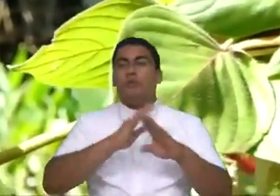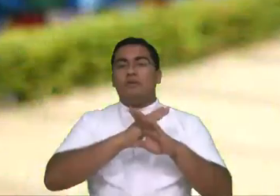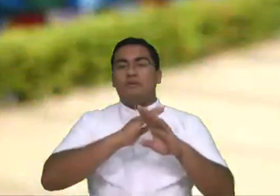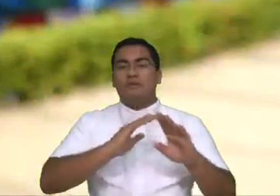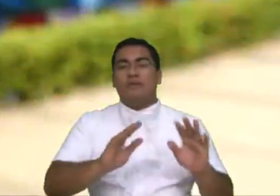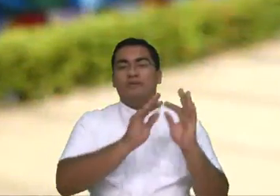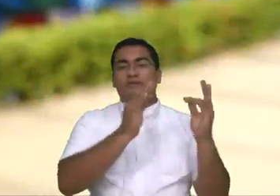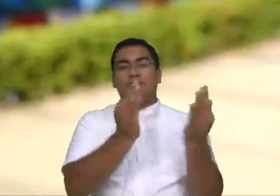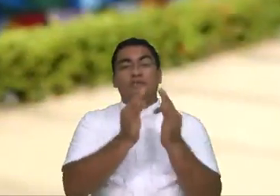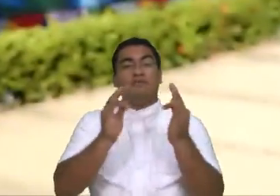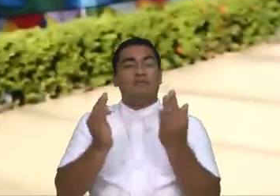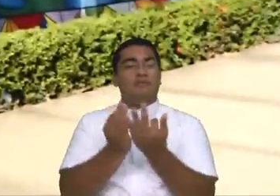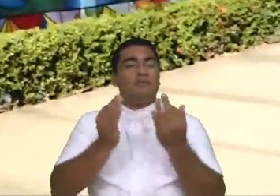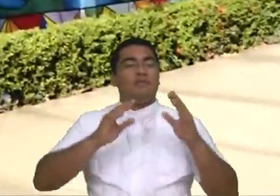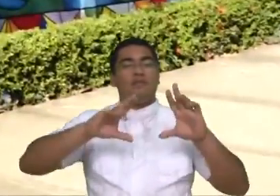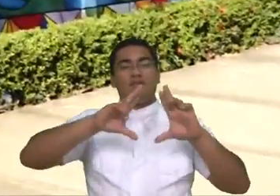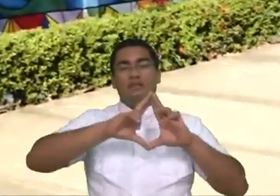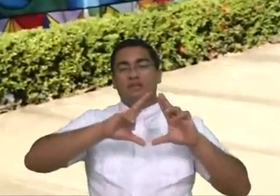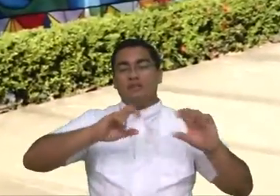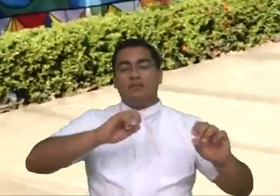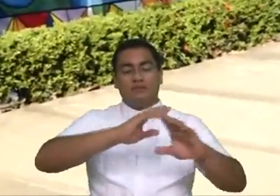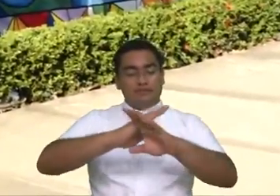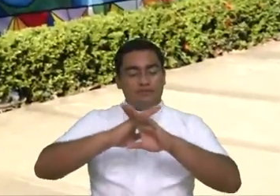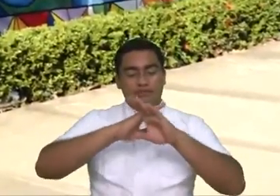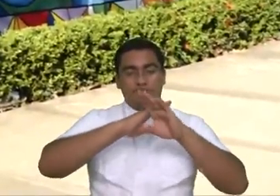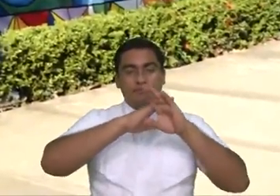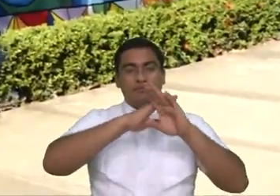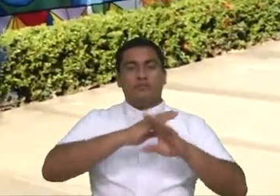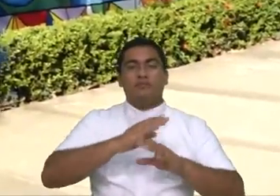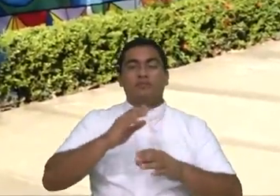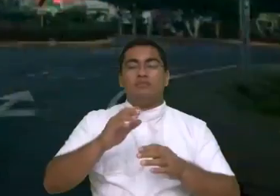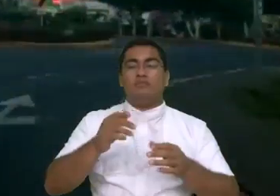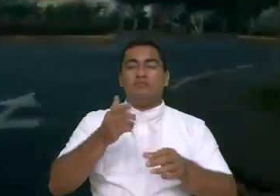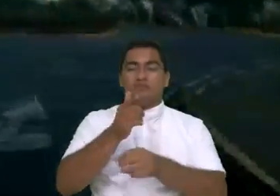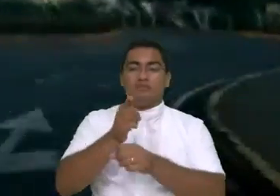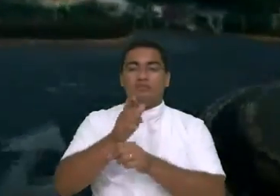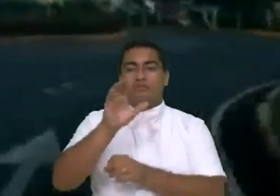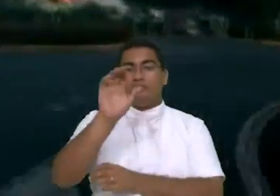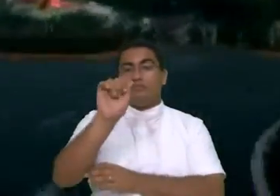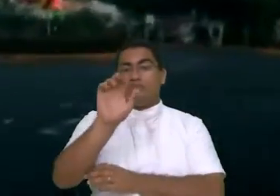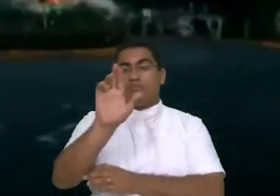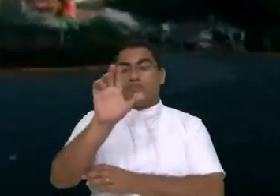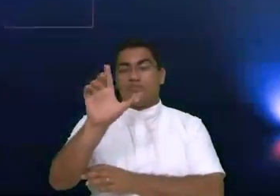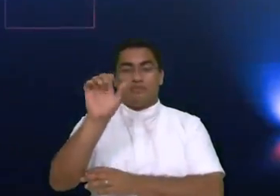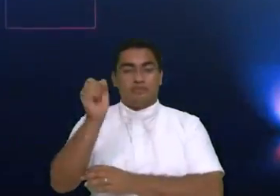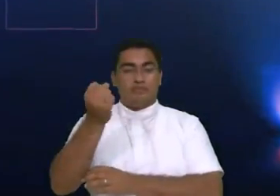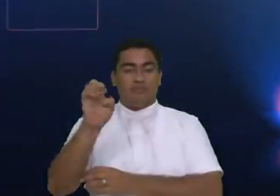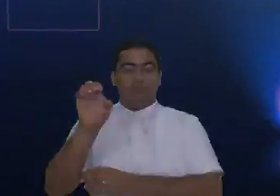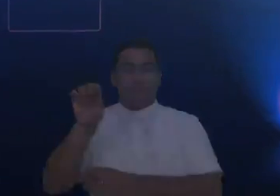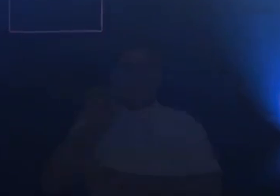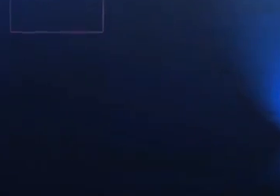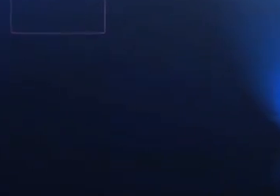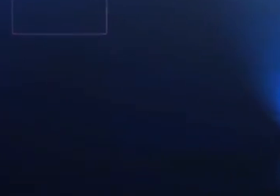familias nicaragüenses. Les informó con imágenes de Alex Girón Zúñiga, Carla Sáenz Padilla.